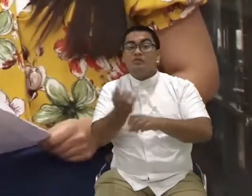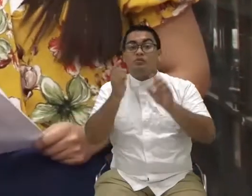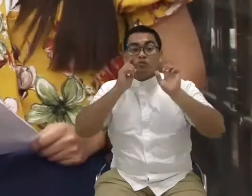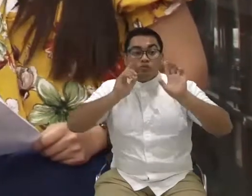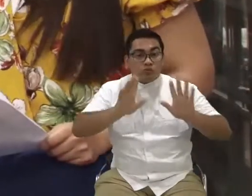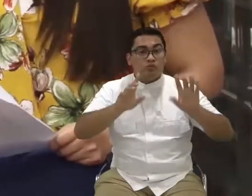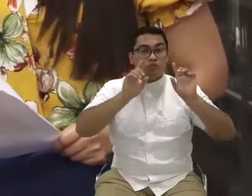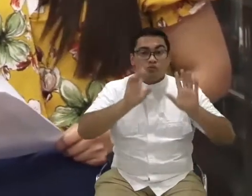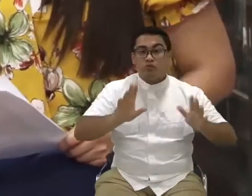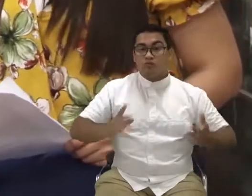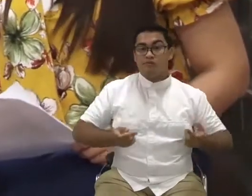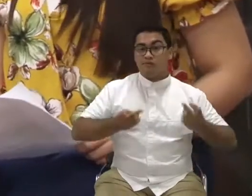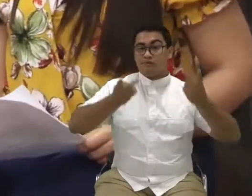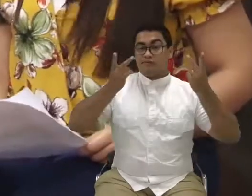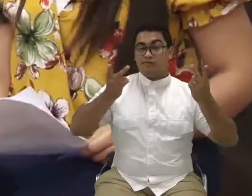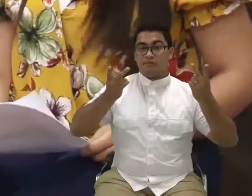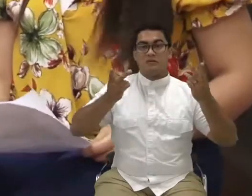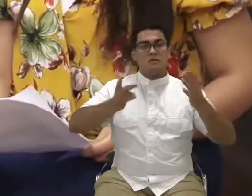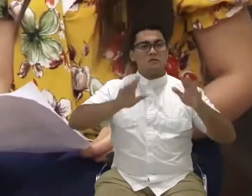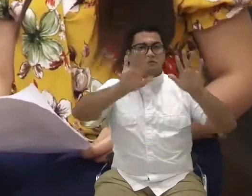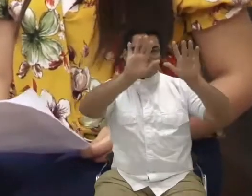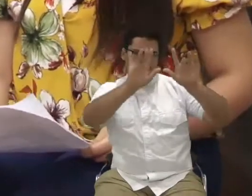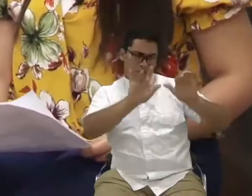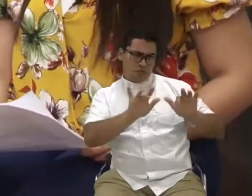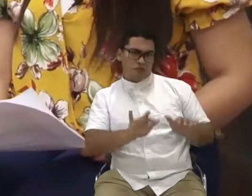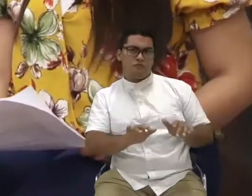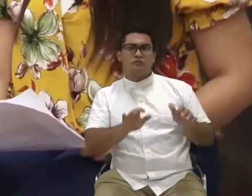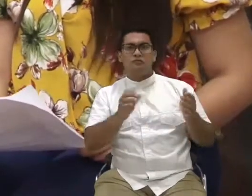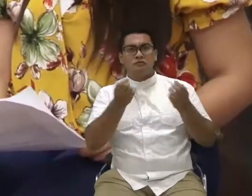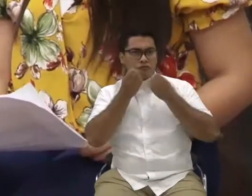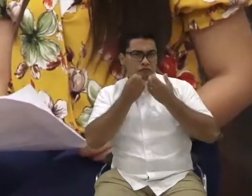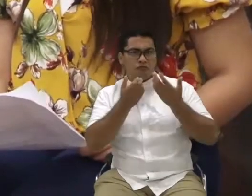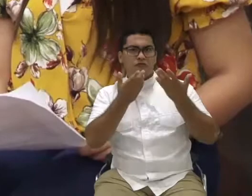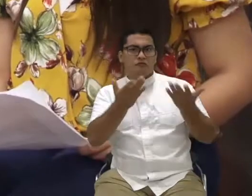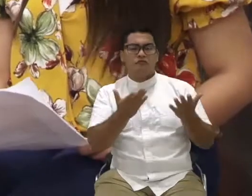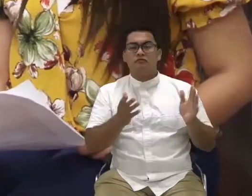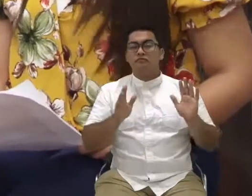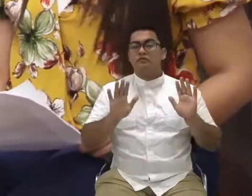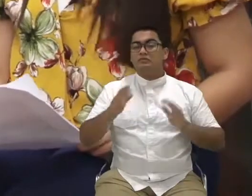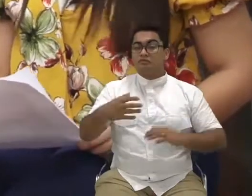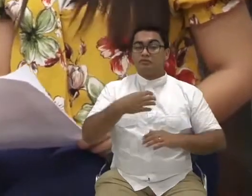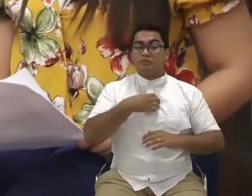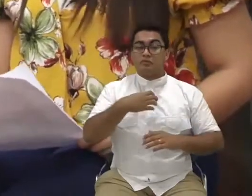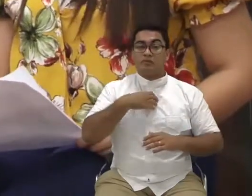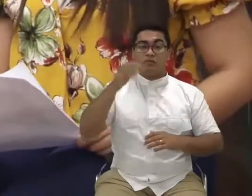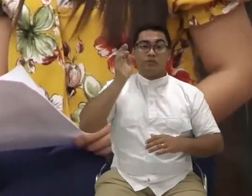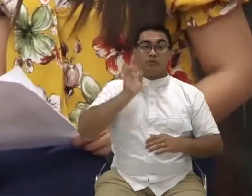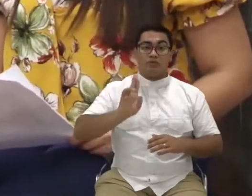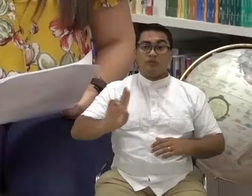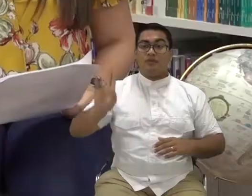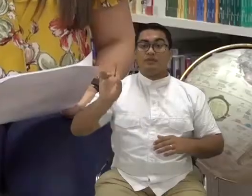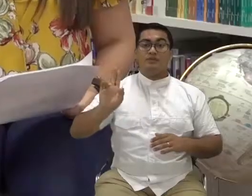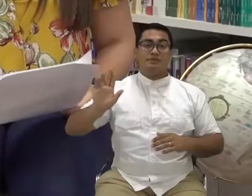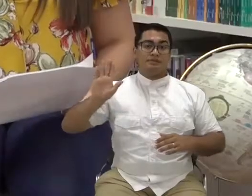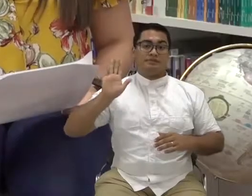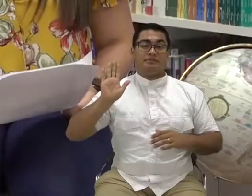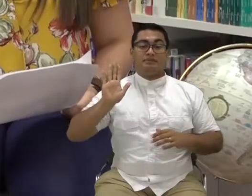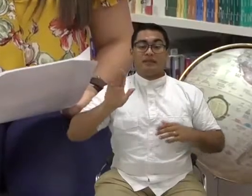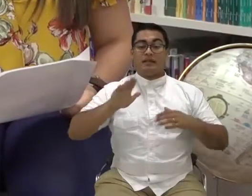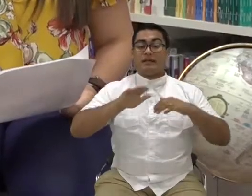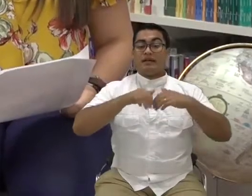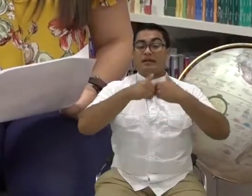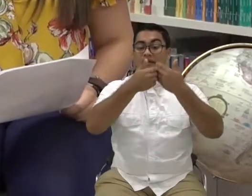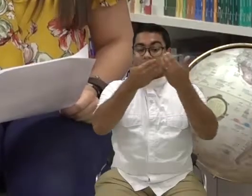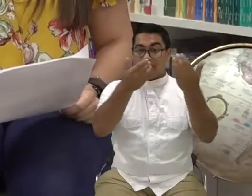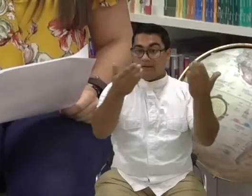sido fundamental y en los procesos de formación, bien lo mencionaba, para nosotros es un compromiso fortalecer el aula